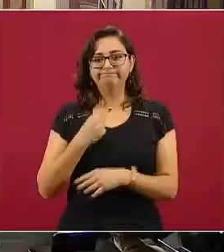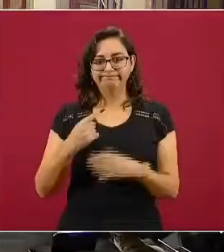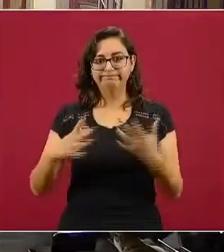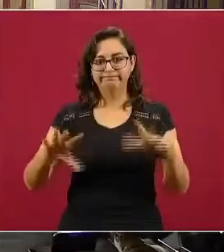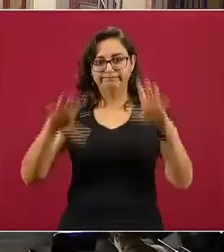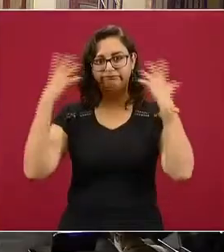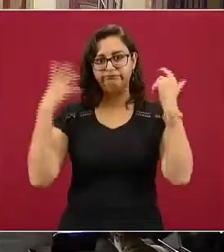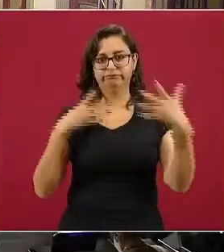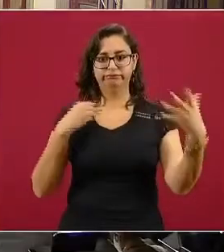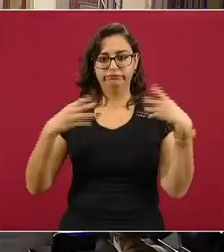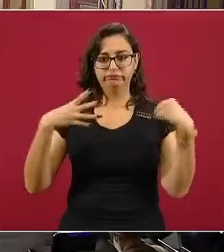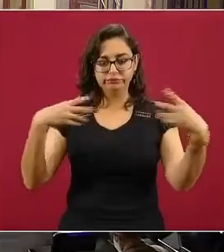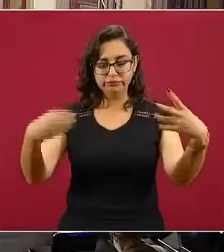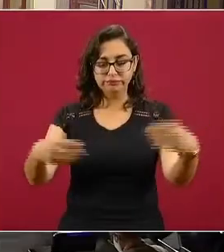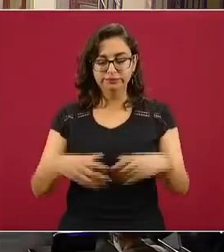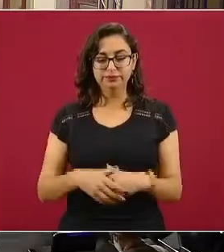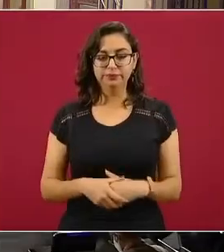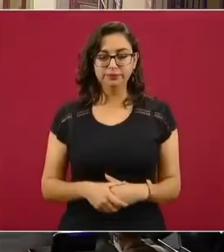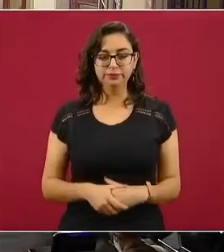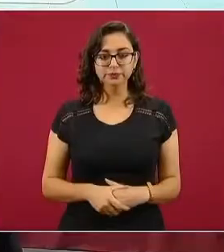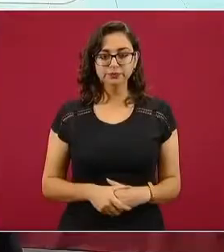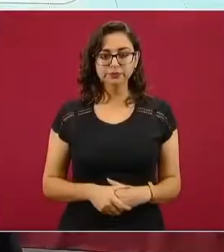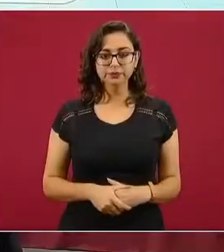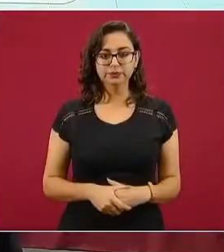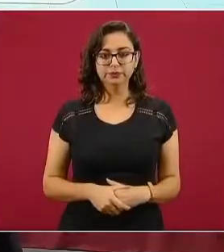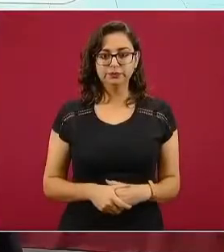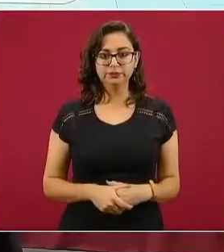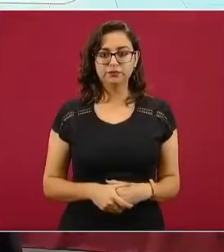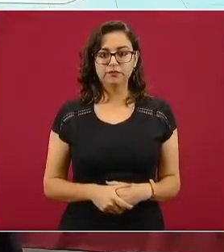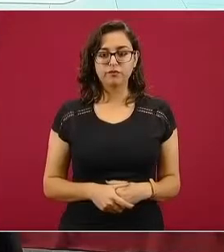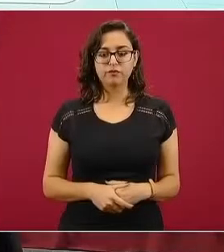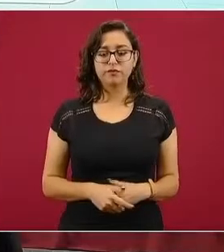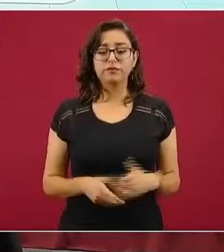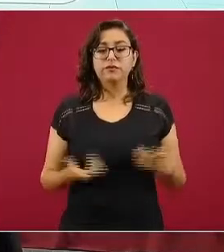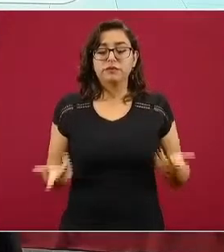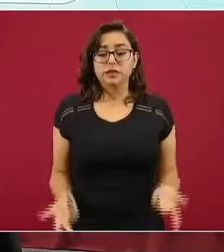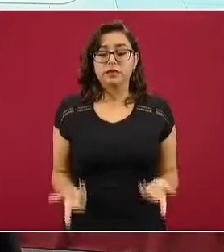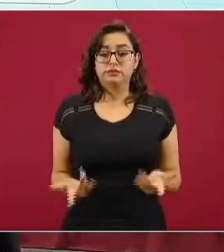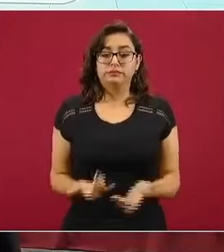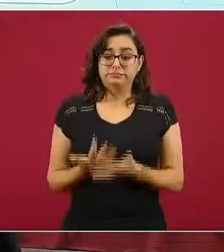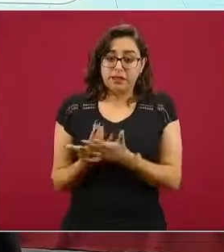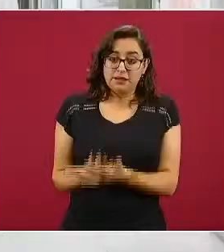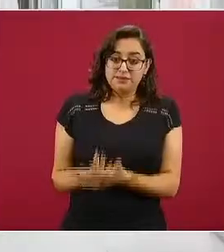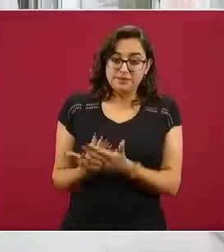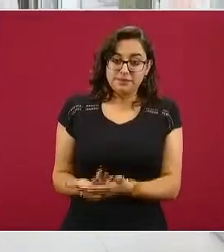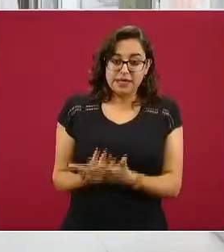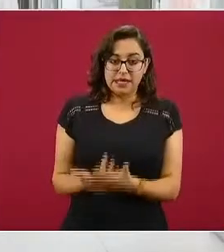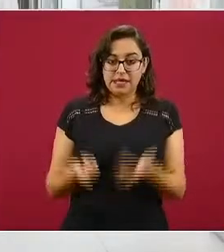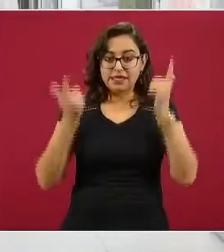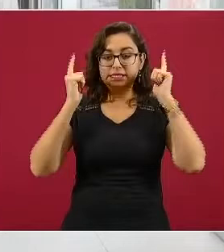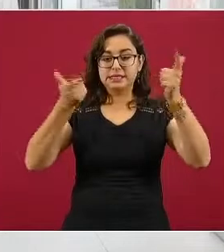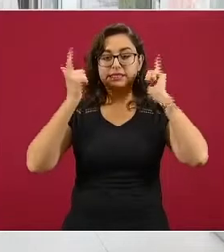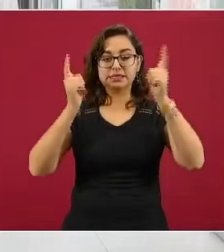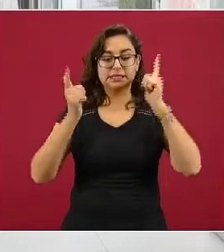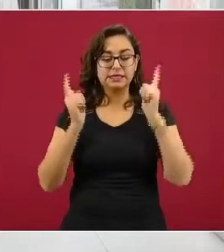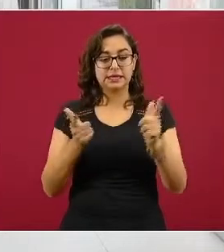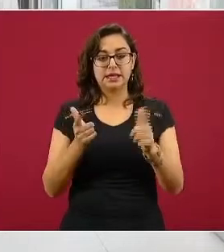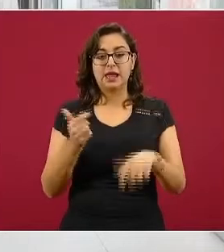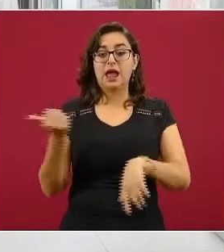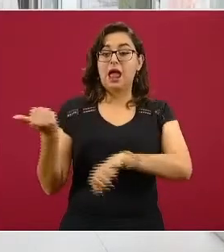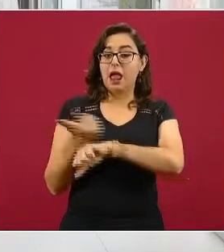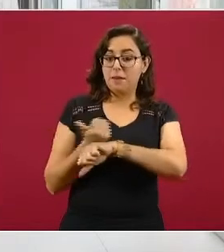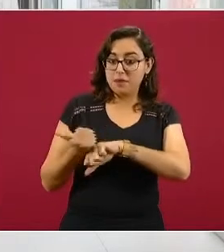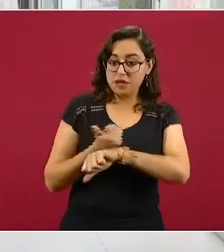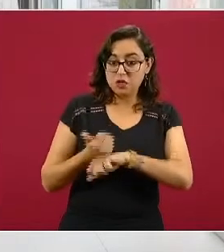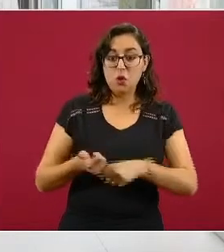velocidad de contagio del virus en estas entidades. Juntos creamos esperanza. Las entidades que están en amarillo, el espacio